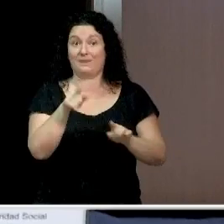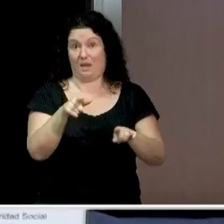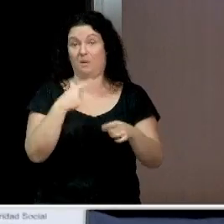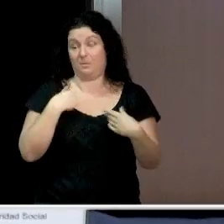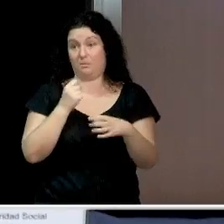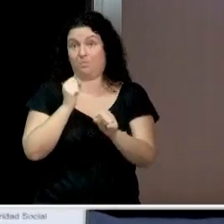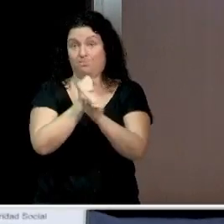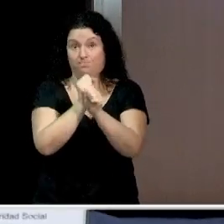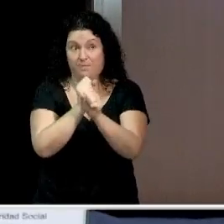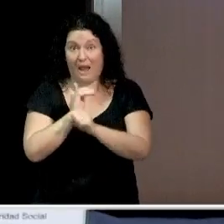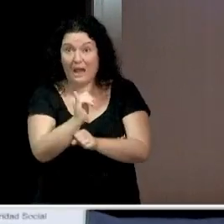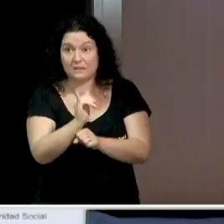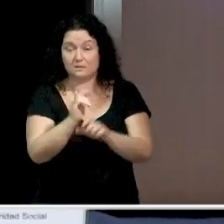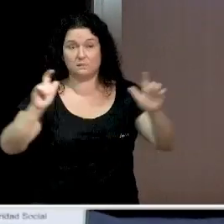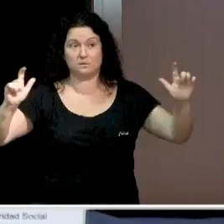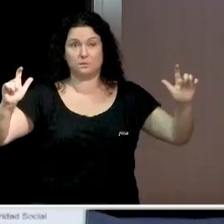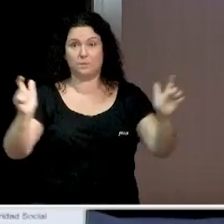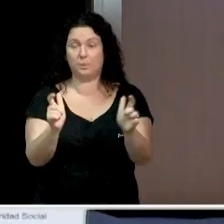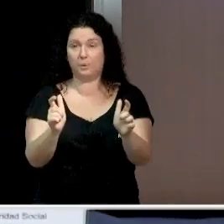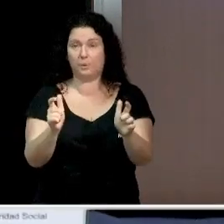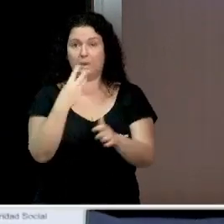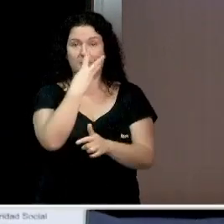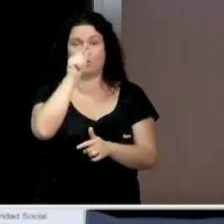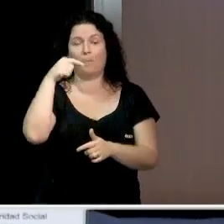ha descendido un